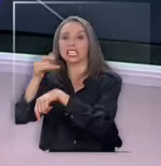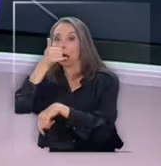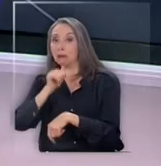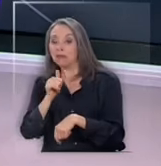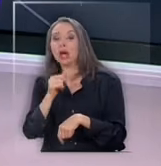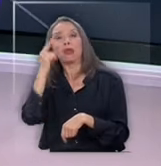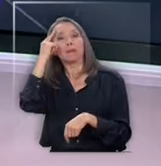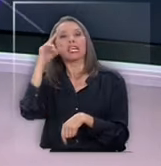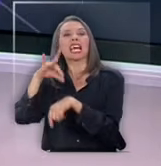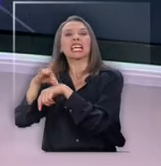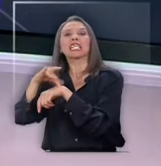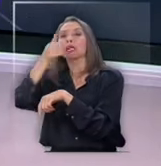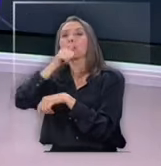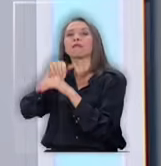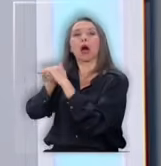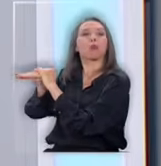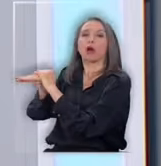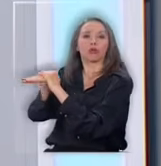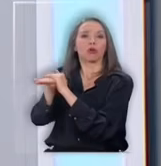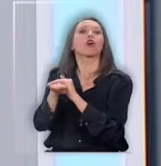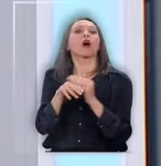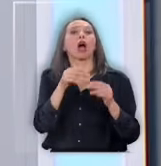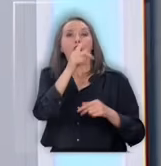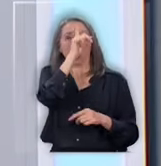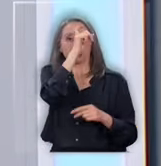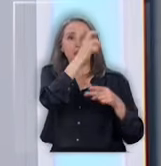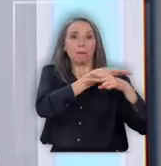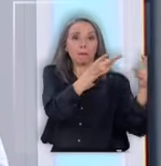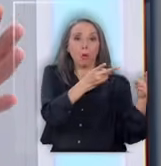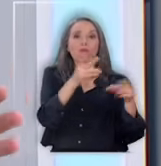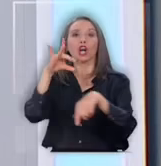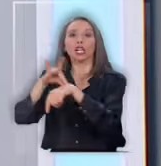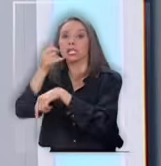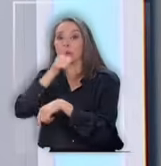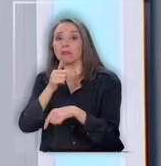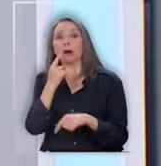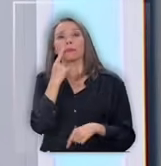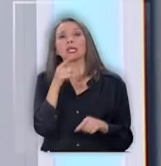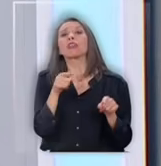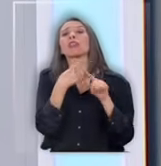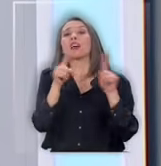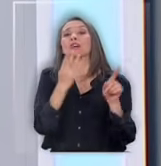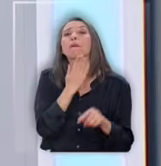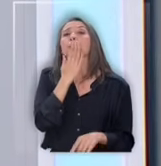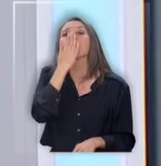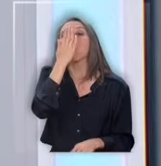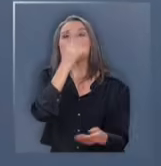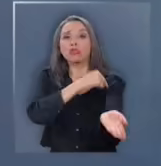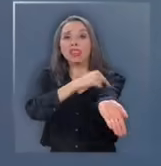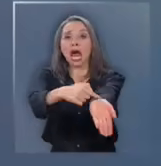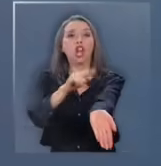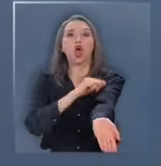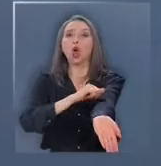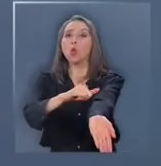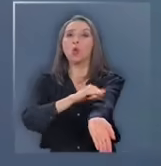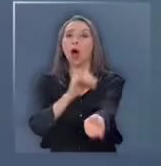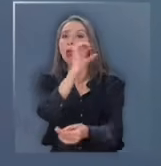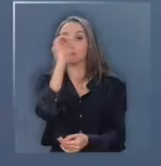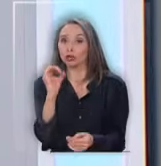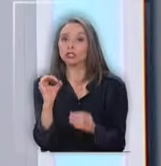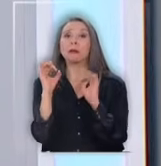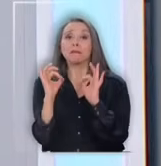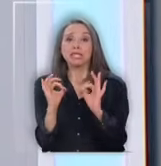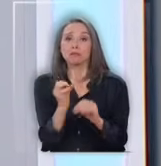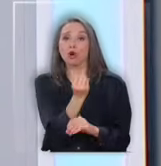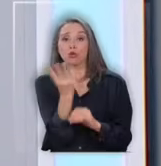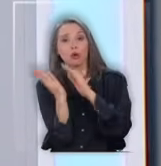no es que hay camas privadas guardas por ahí público y privado que hablar de ese mismo porcentaje y puntarenas para que te des una idea la misma cantidad